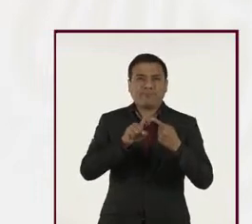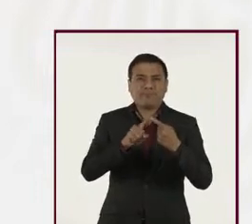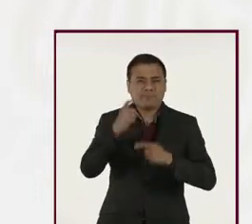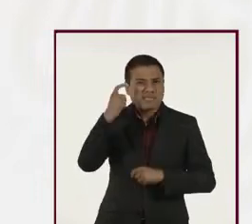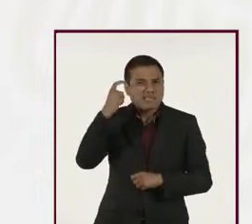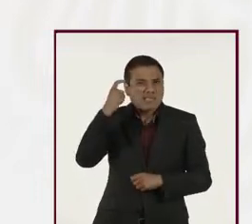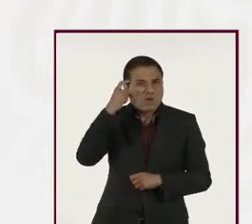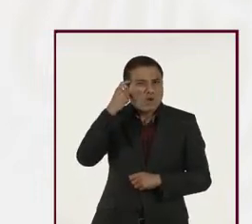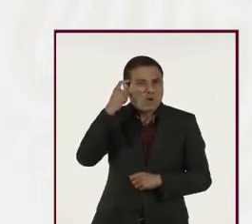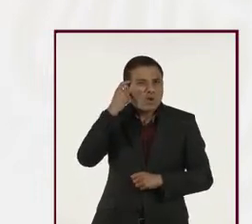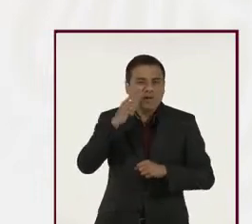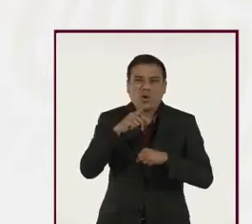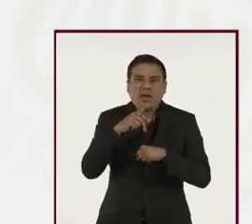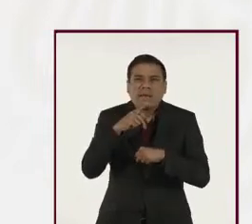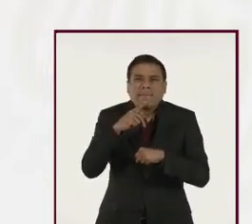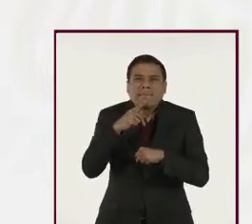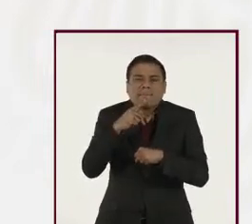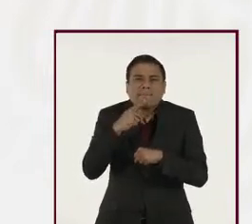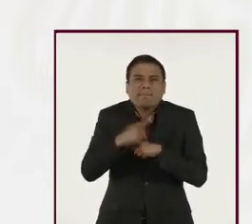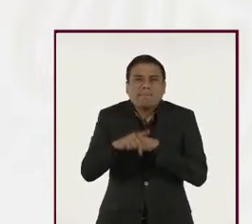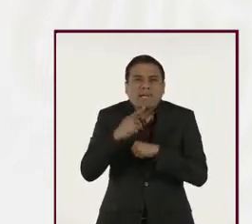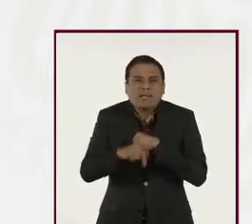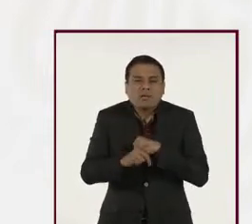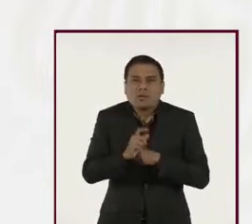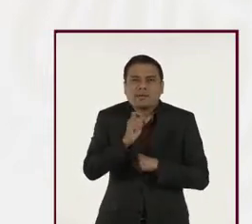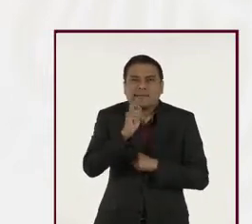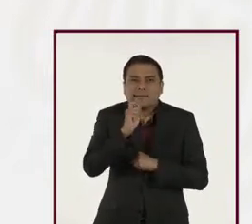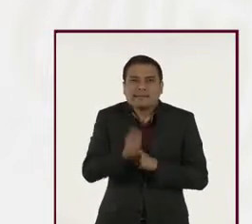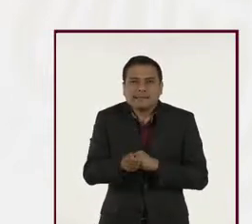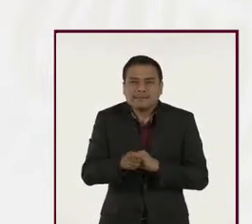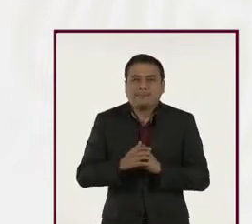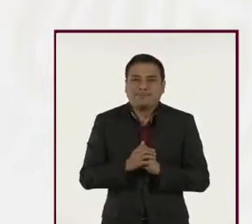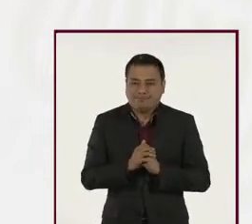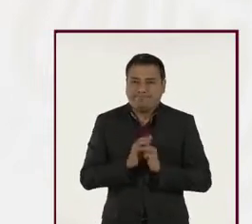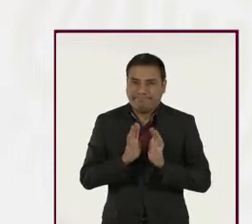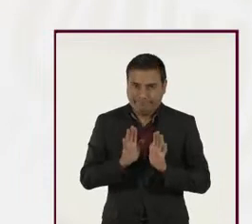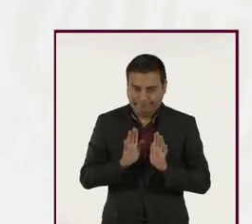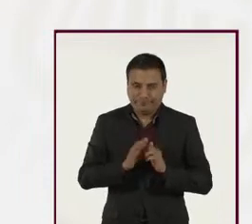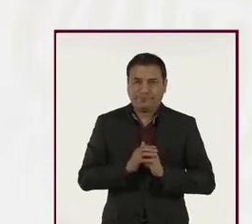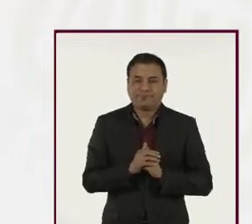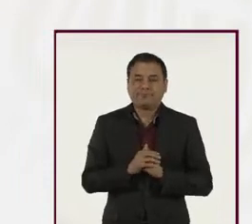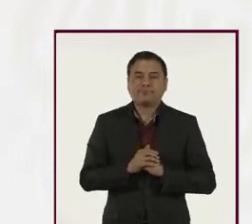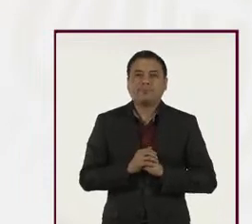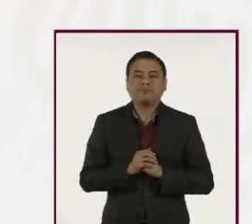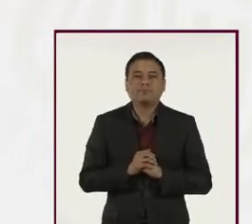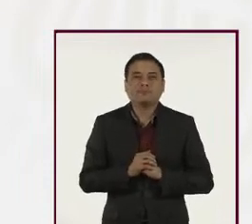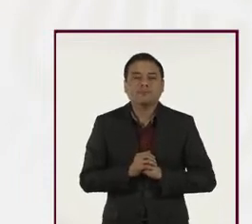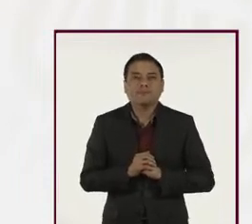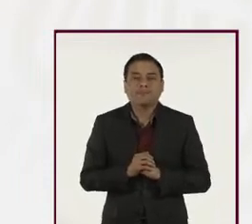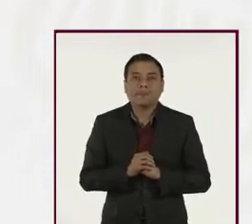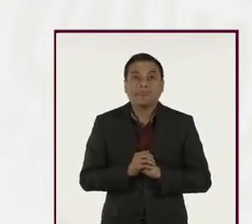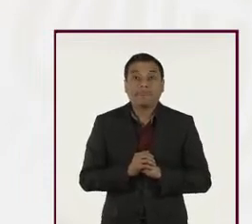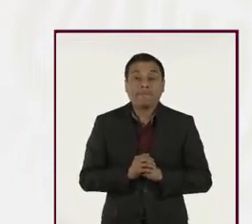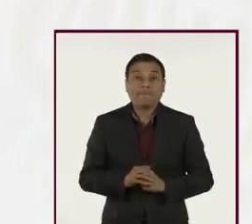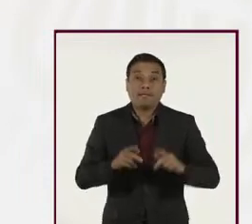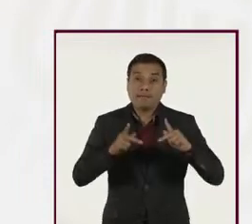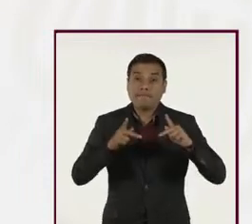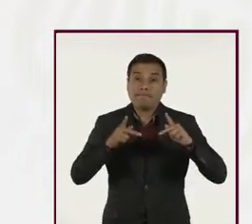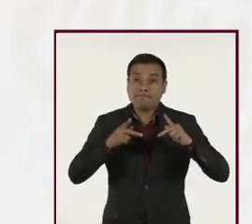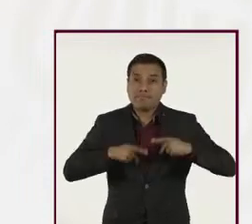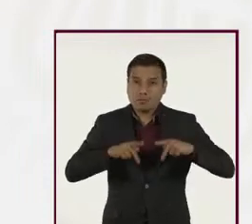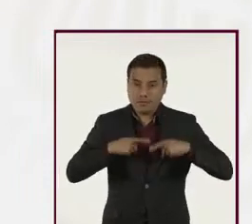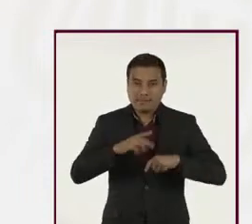psicológicos de riesgo más asociados a la presentación de estos padecimientos? Bueno, Principalmente que existe un problema entre